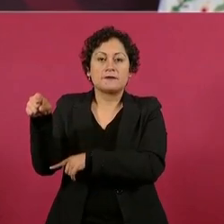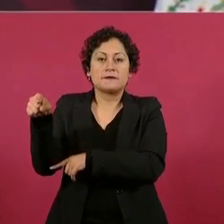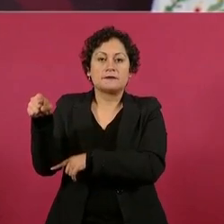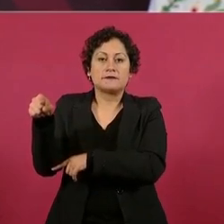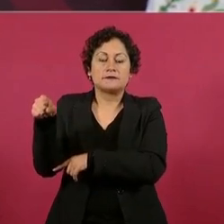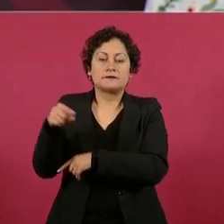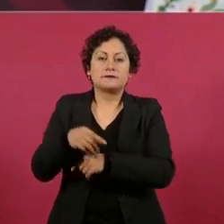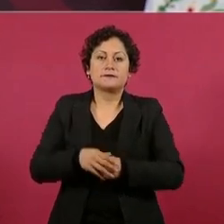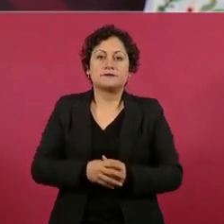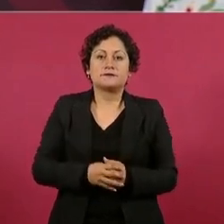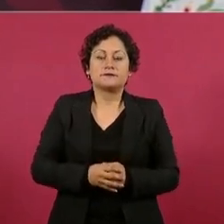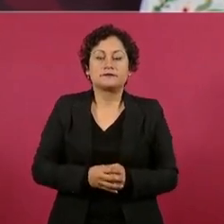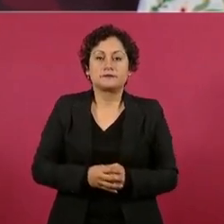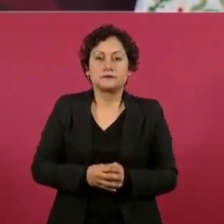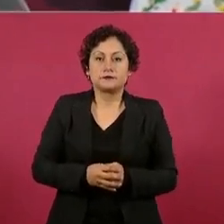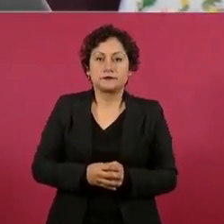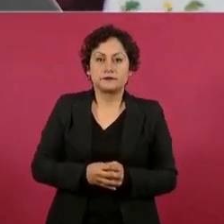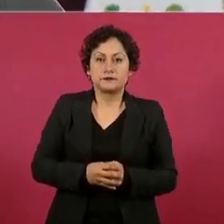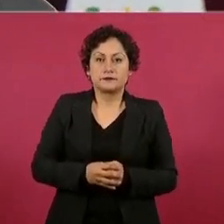de